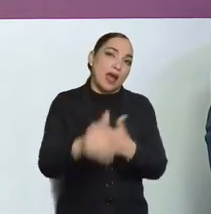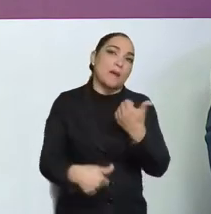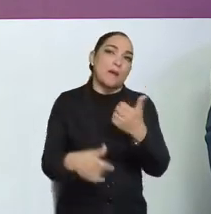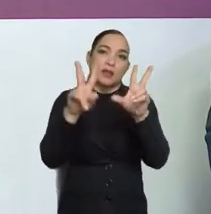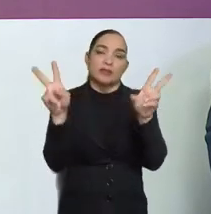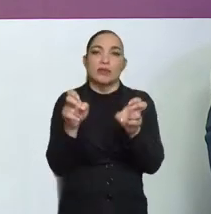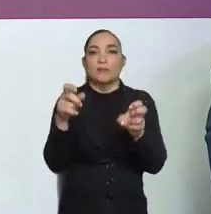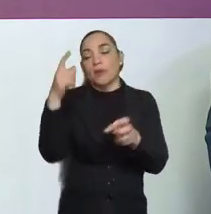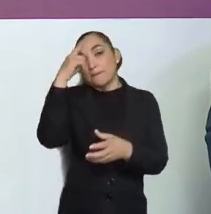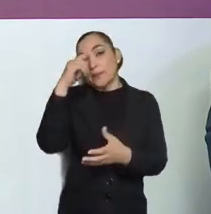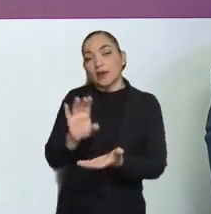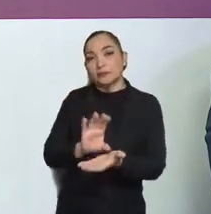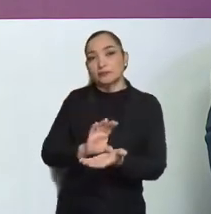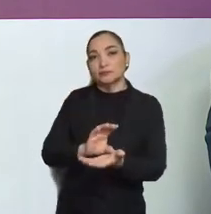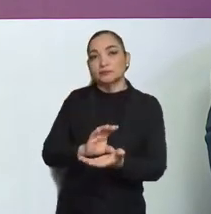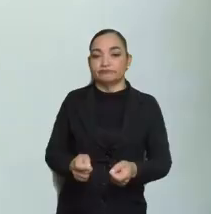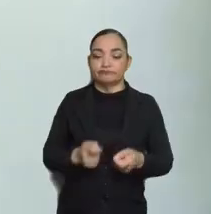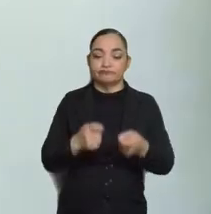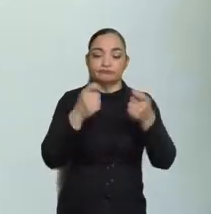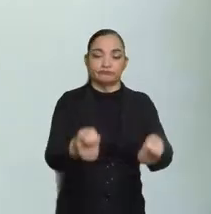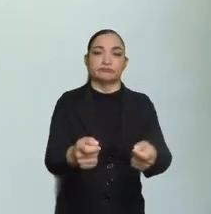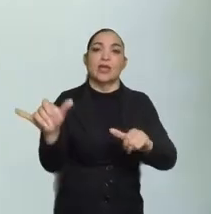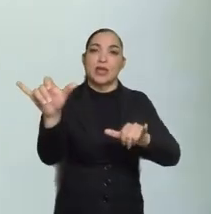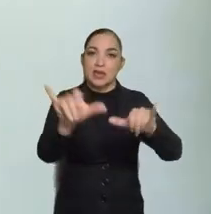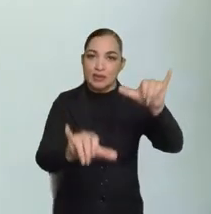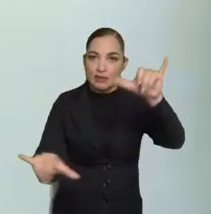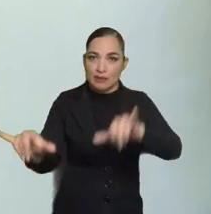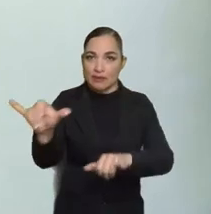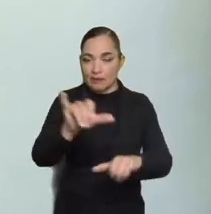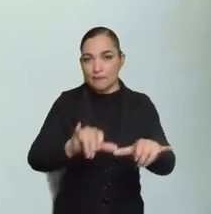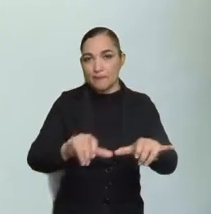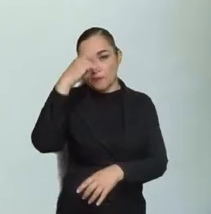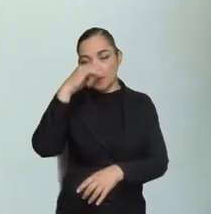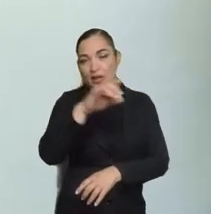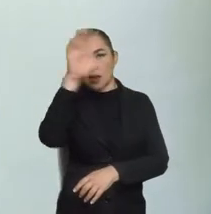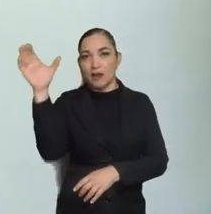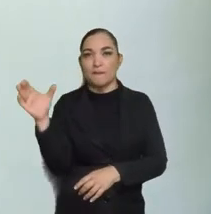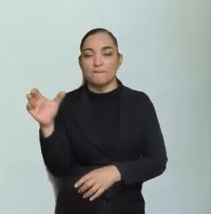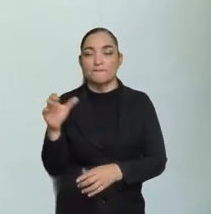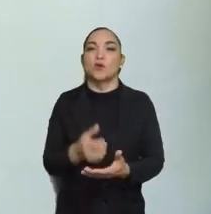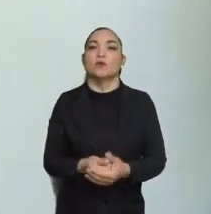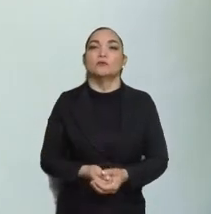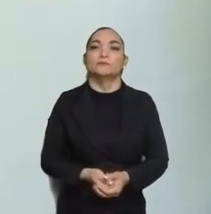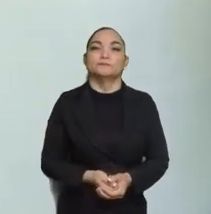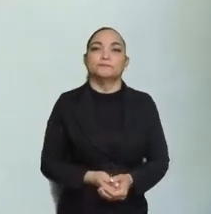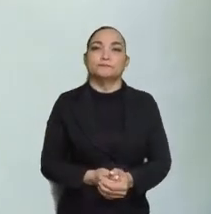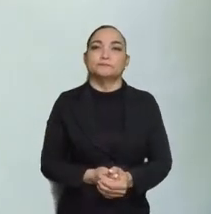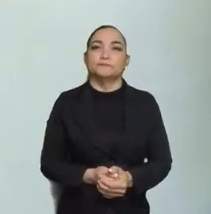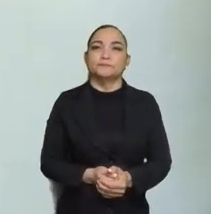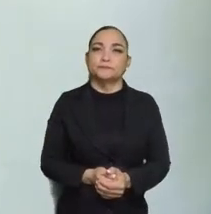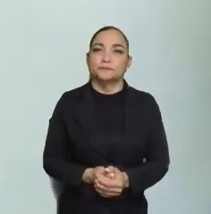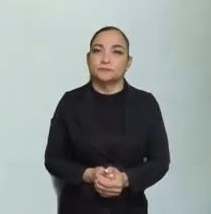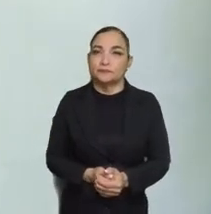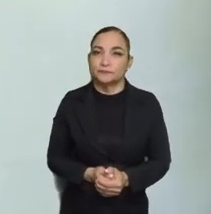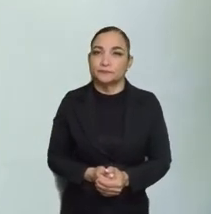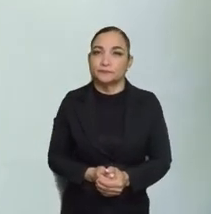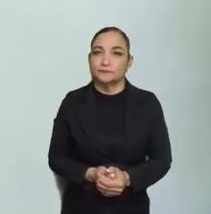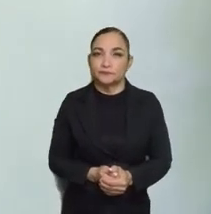los fertilizantes. Ángel, era de esto mismo tu pregunta.